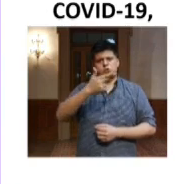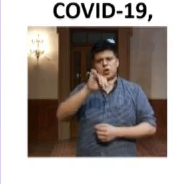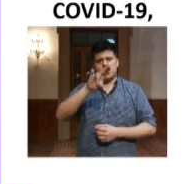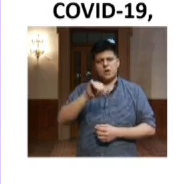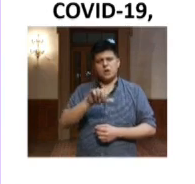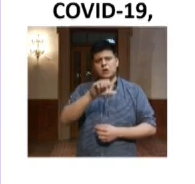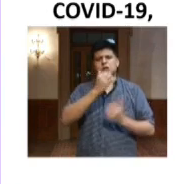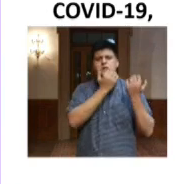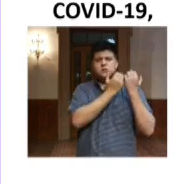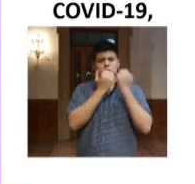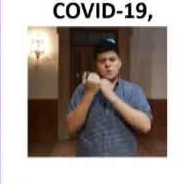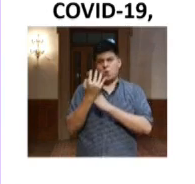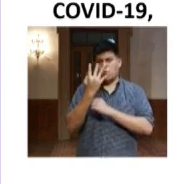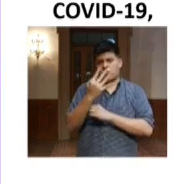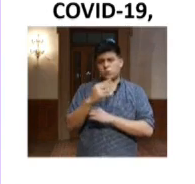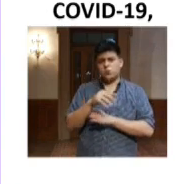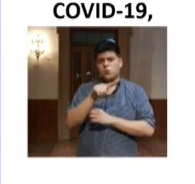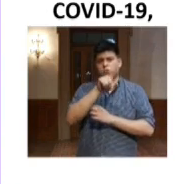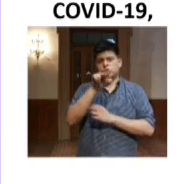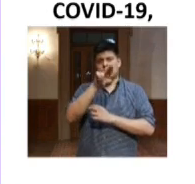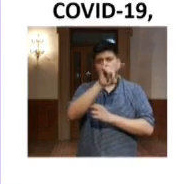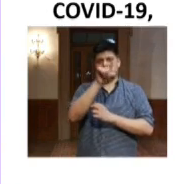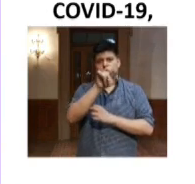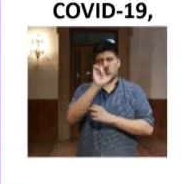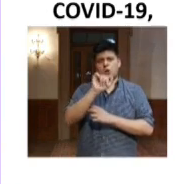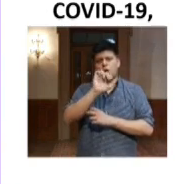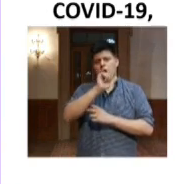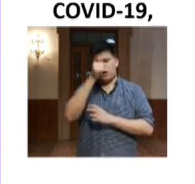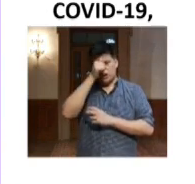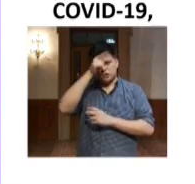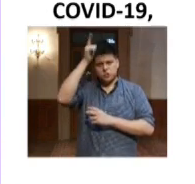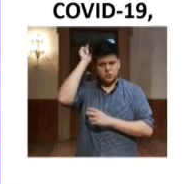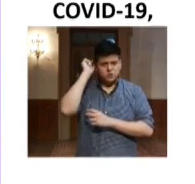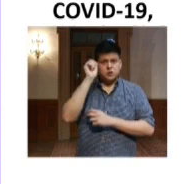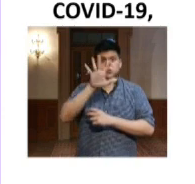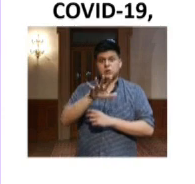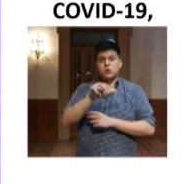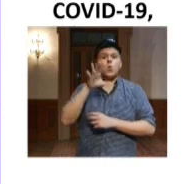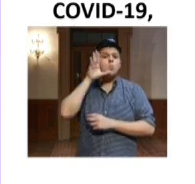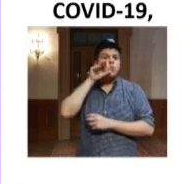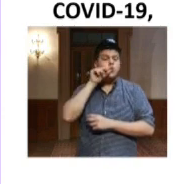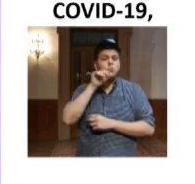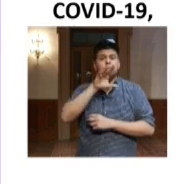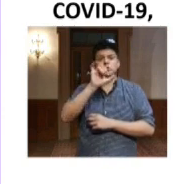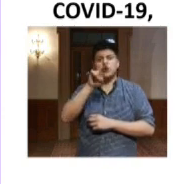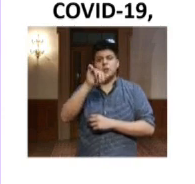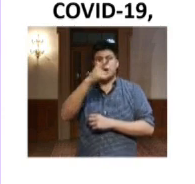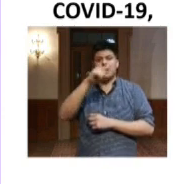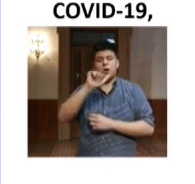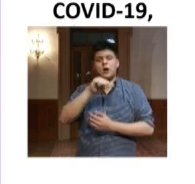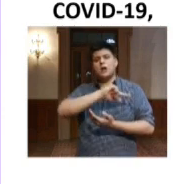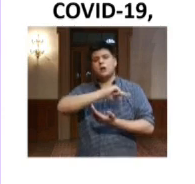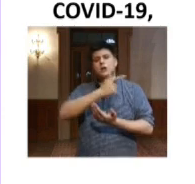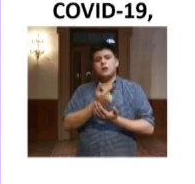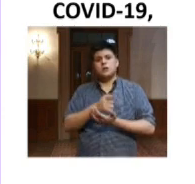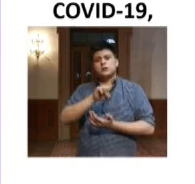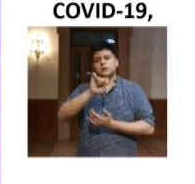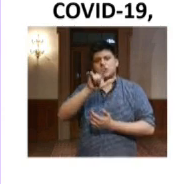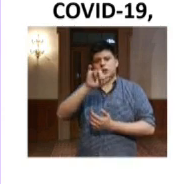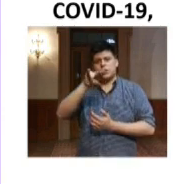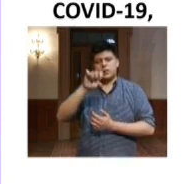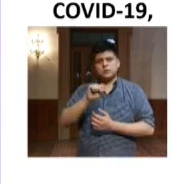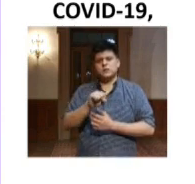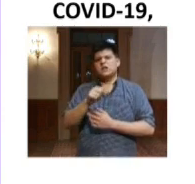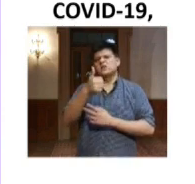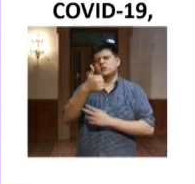con cuatro, Suazua y Allende con cinco, Montemorelos, Ciénega de Flores, Linares y Salinas Victoria con seis, El Carmen